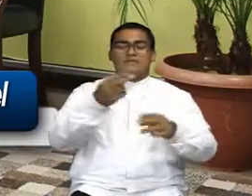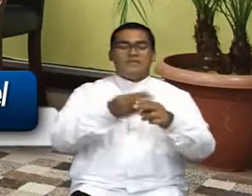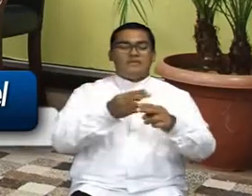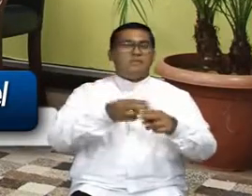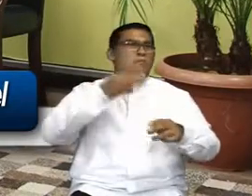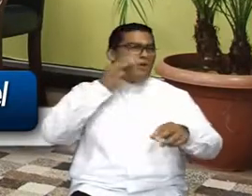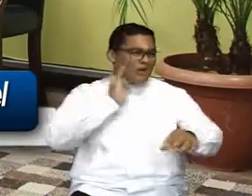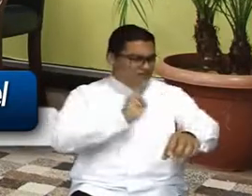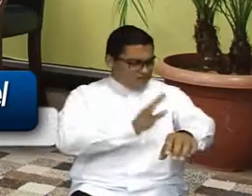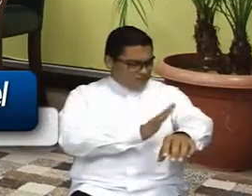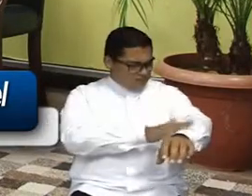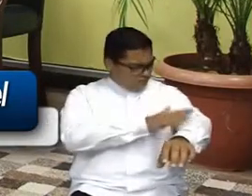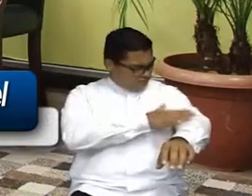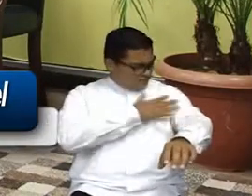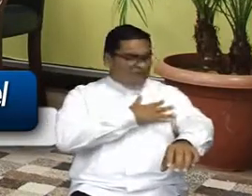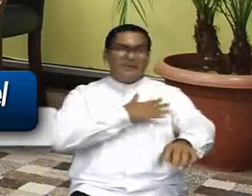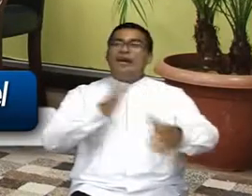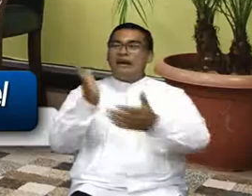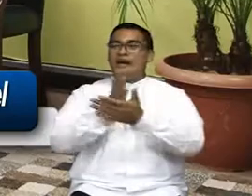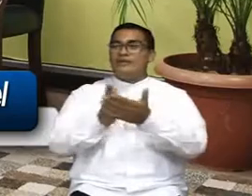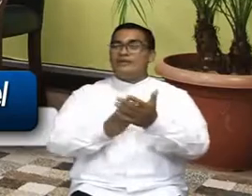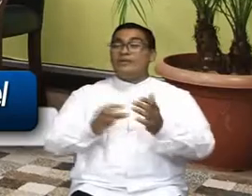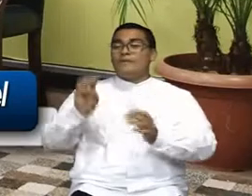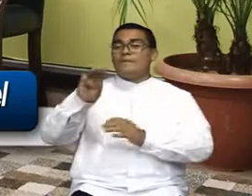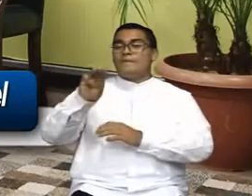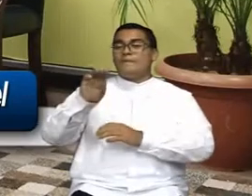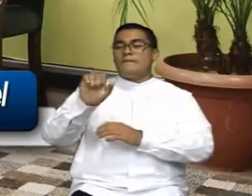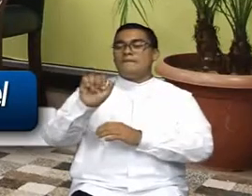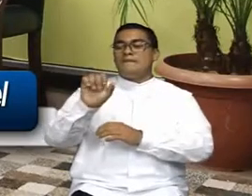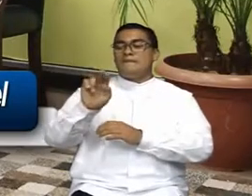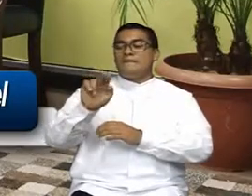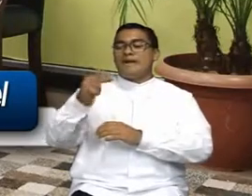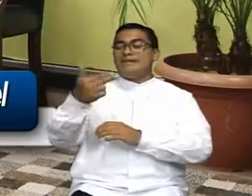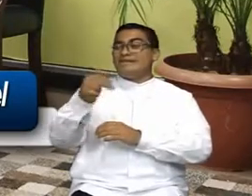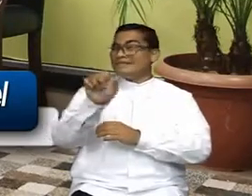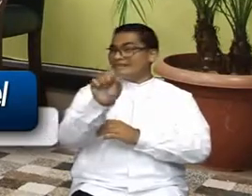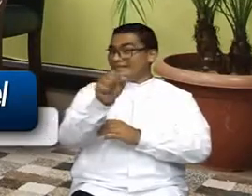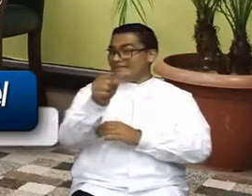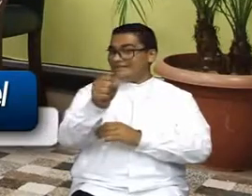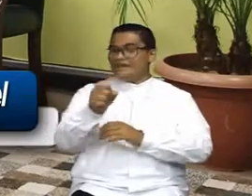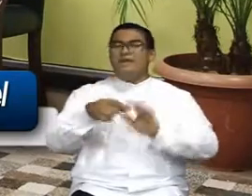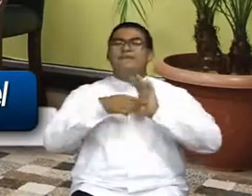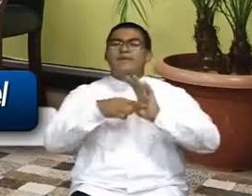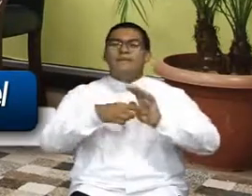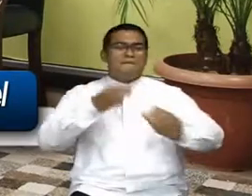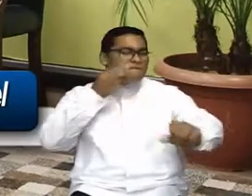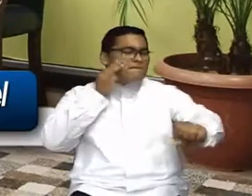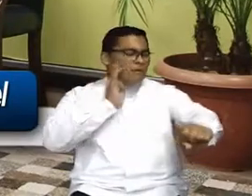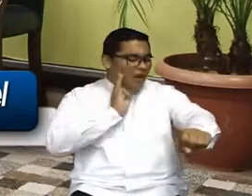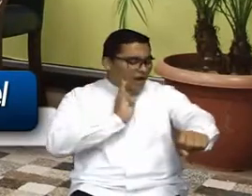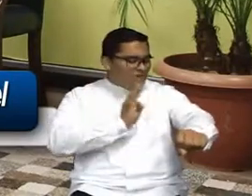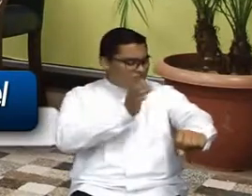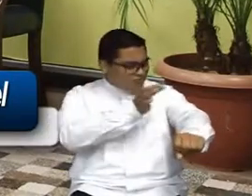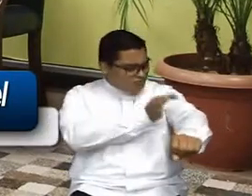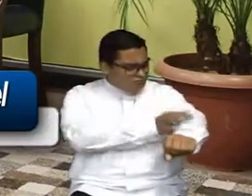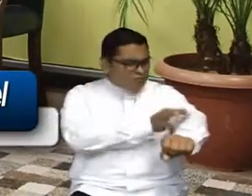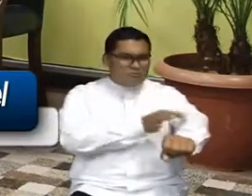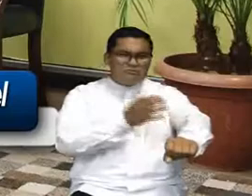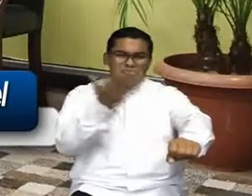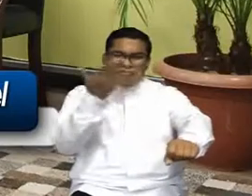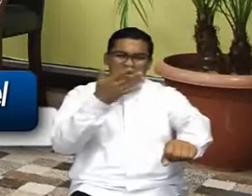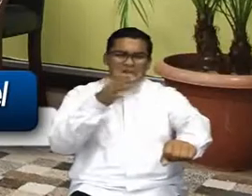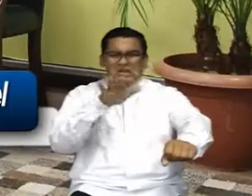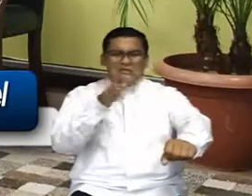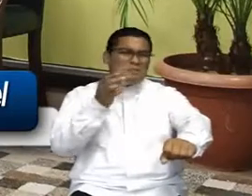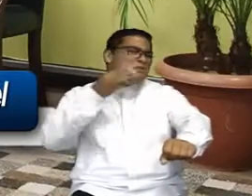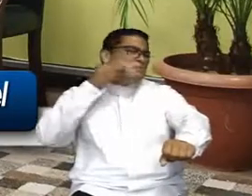Moretones y manchas son diferentes. ¿El color es diferente, doctora? Sí, el color, un moretón, usted ya lo dijo, negrito, violáceo,